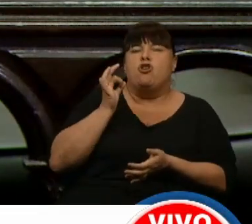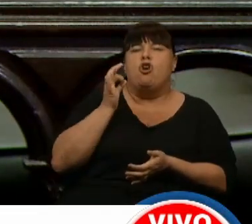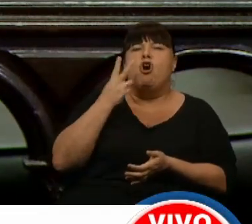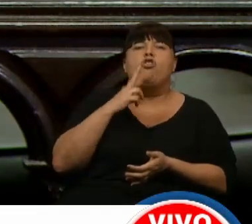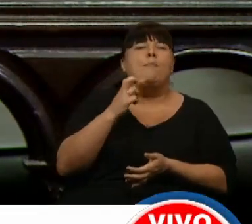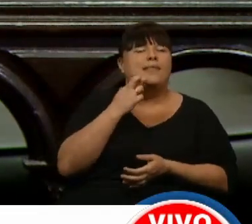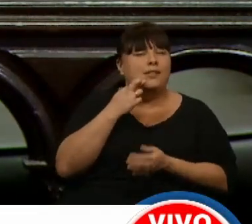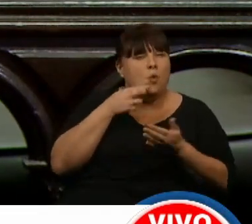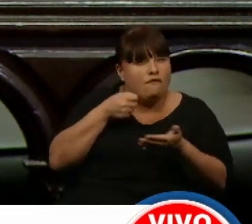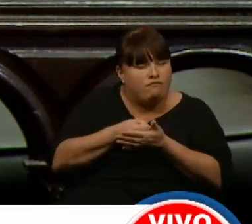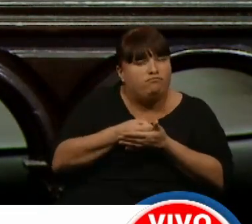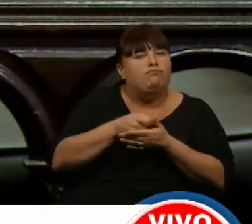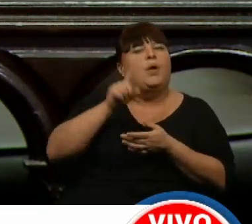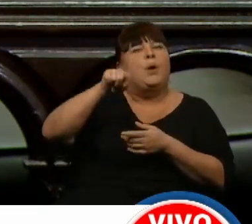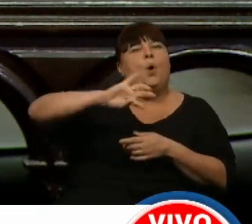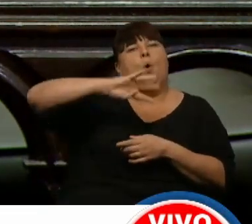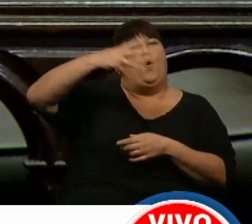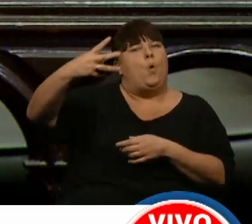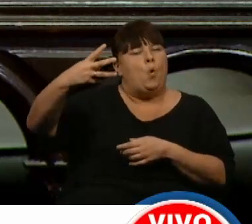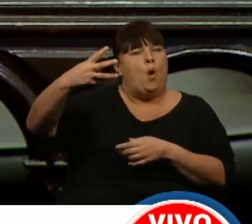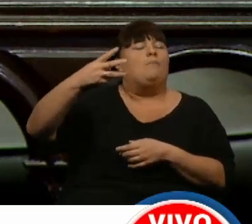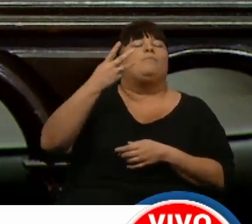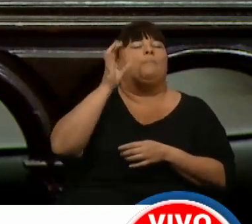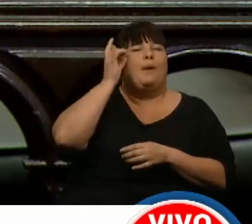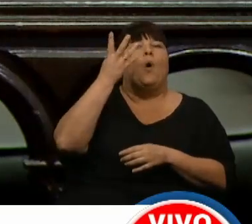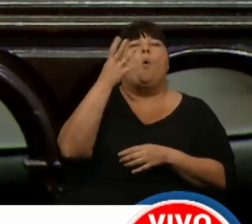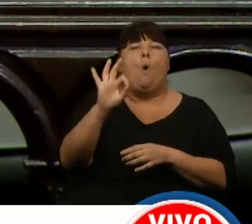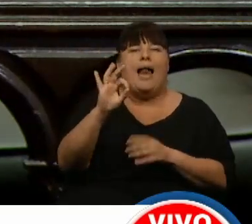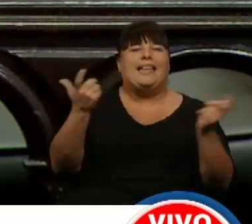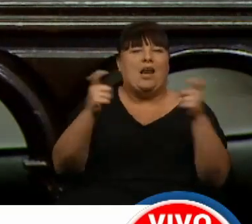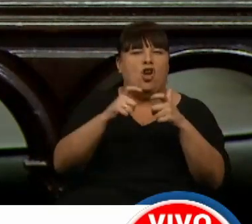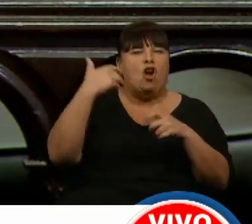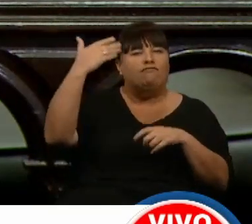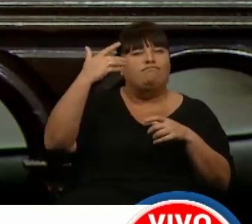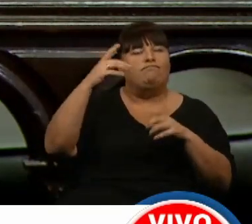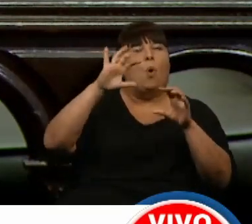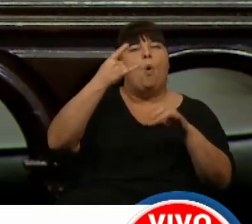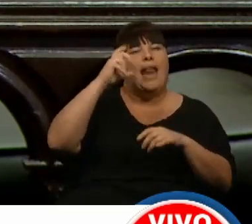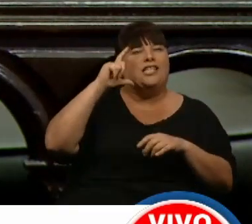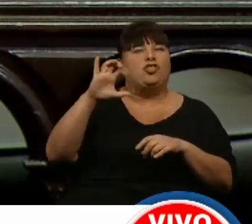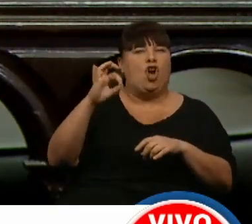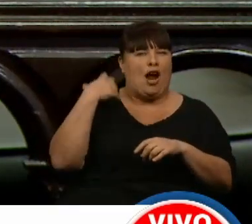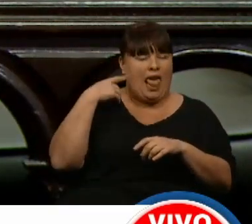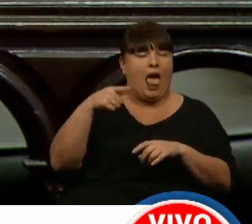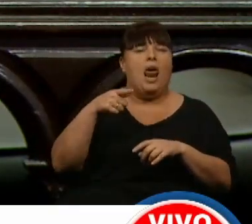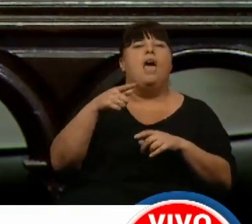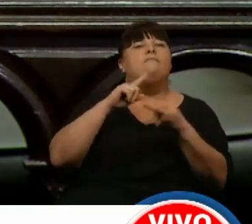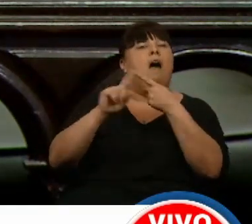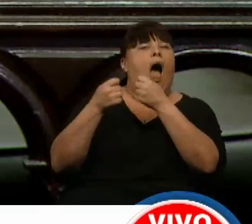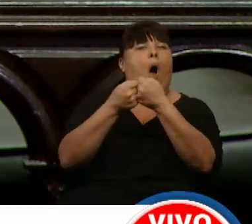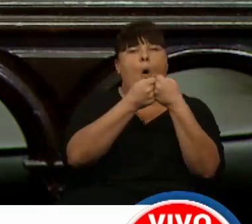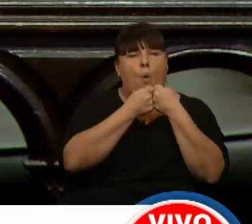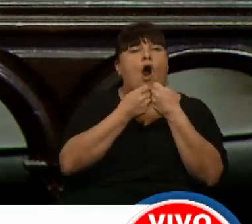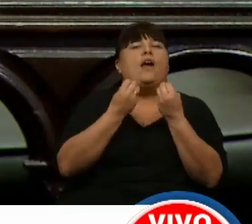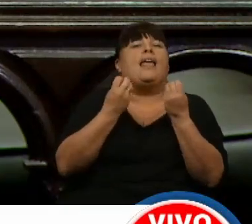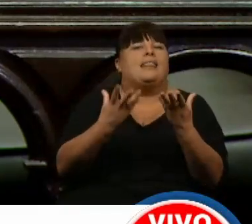año 2019, la 40 reunión de la Conferencia General de la UNESCO, donde se acordó